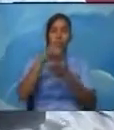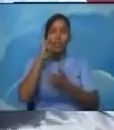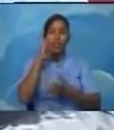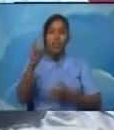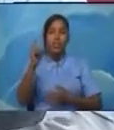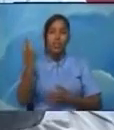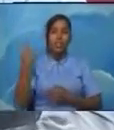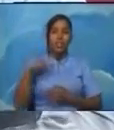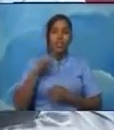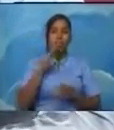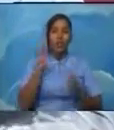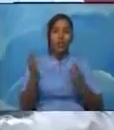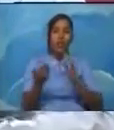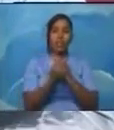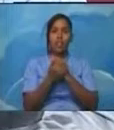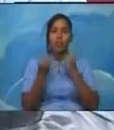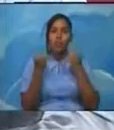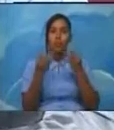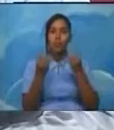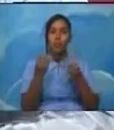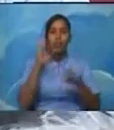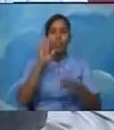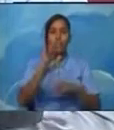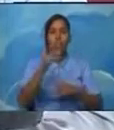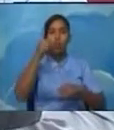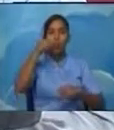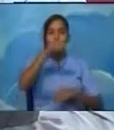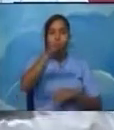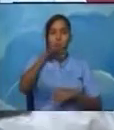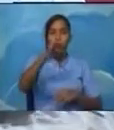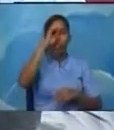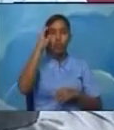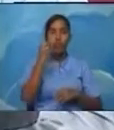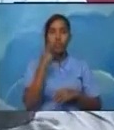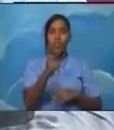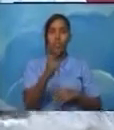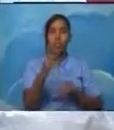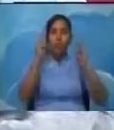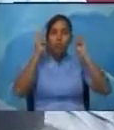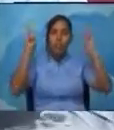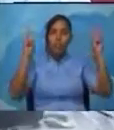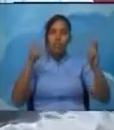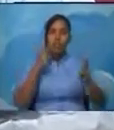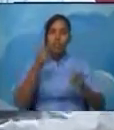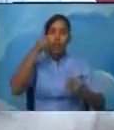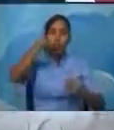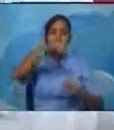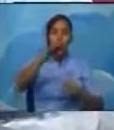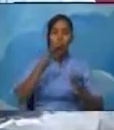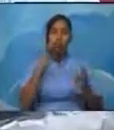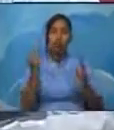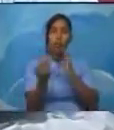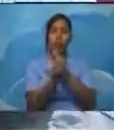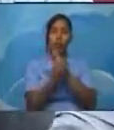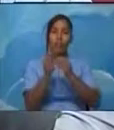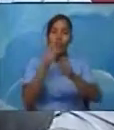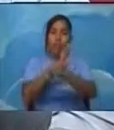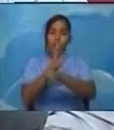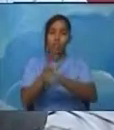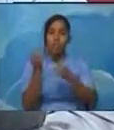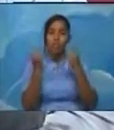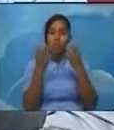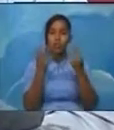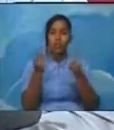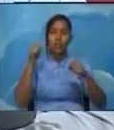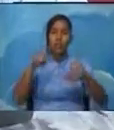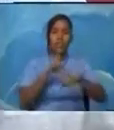enemigo. Tenemos que guardarnos mucho. Así como el pueblo, Dios le dijo a Moisés, dile al pueblo que se guarden mucho. En este tiempo Dios